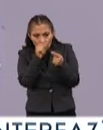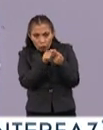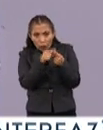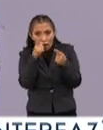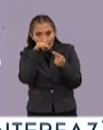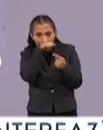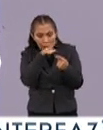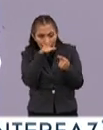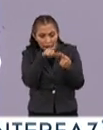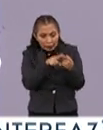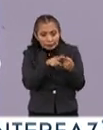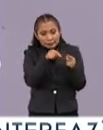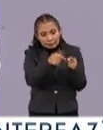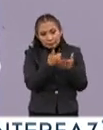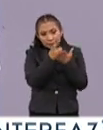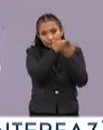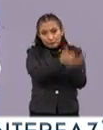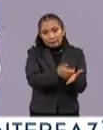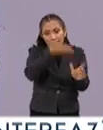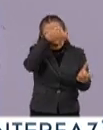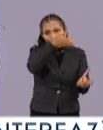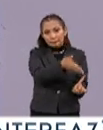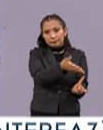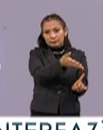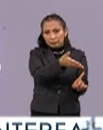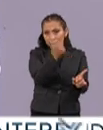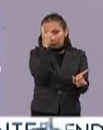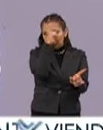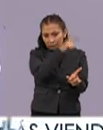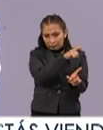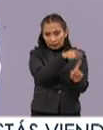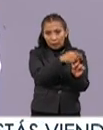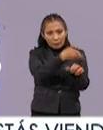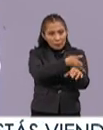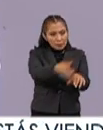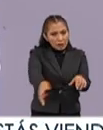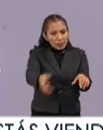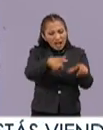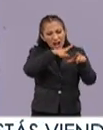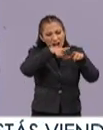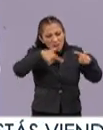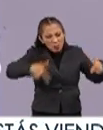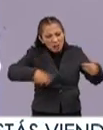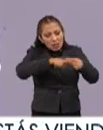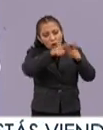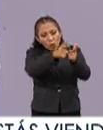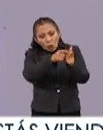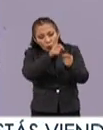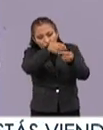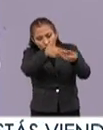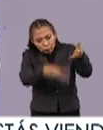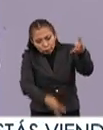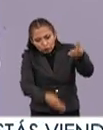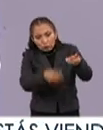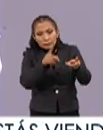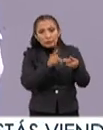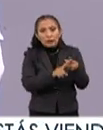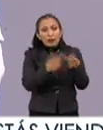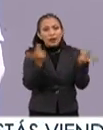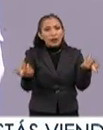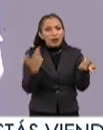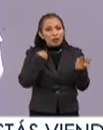el de las lenguas, que nos lleva a la parte dura. Las familias lingüísticas, las agrupaciones,